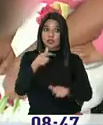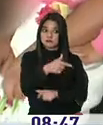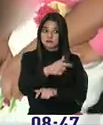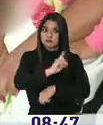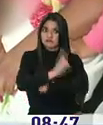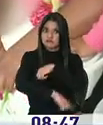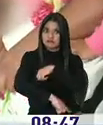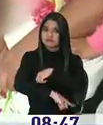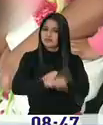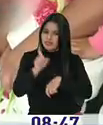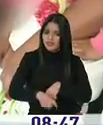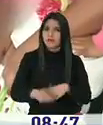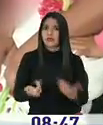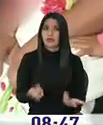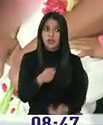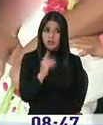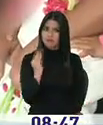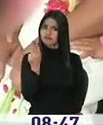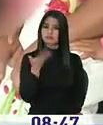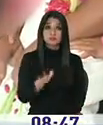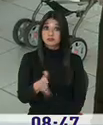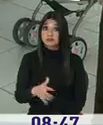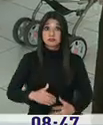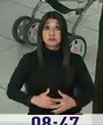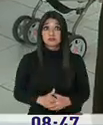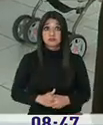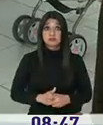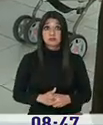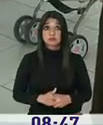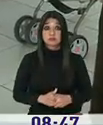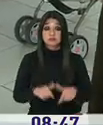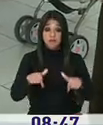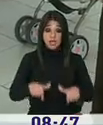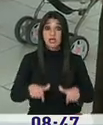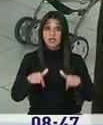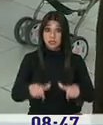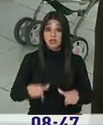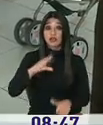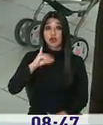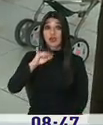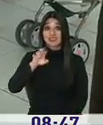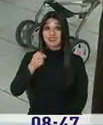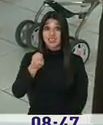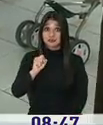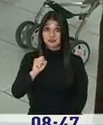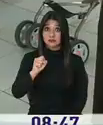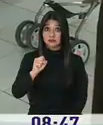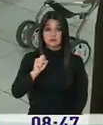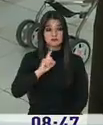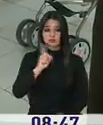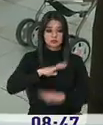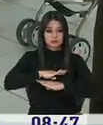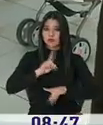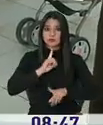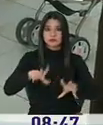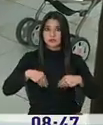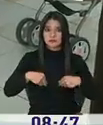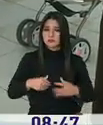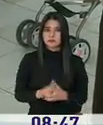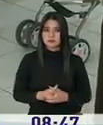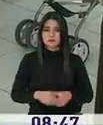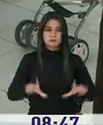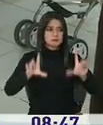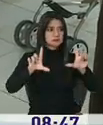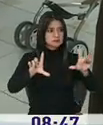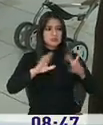daño no han mostrado su arrepentimiento. De familia de aquí de Colinas del Norte no estamos satisfechos. Una placa, unas